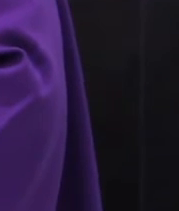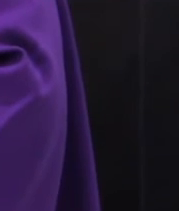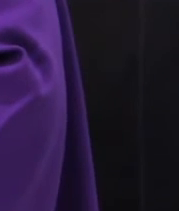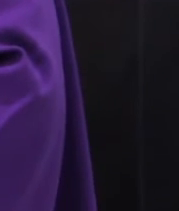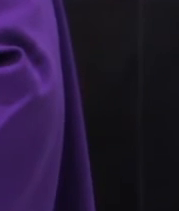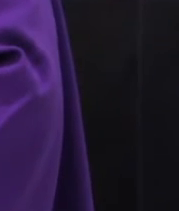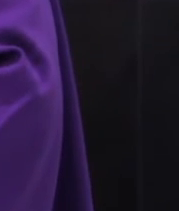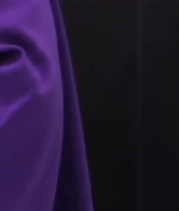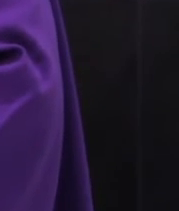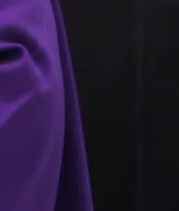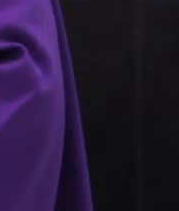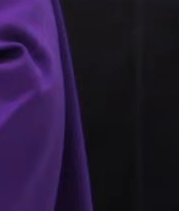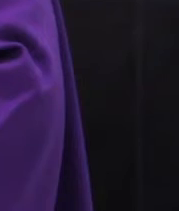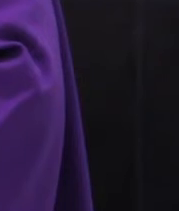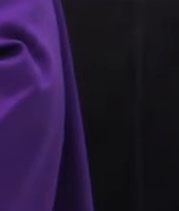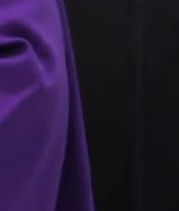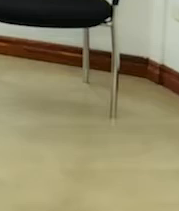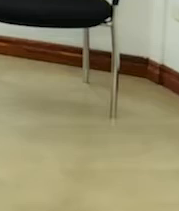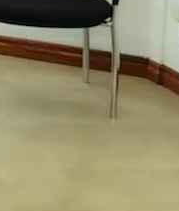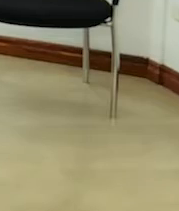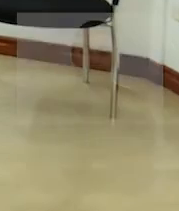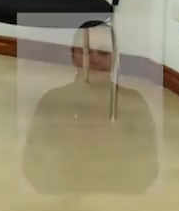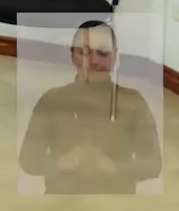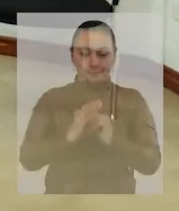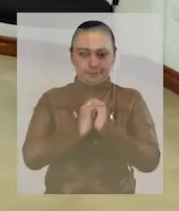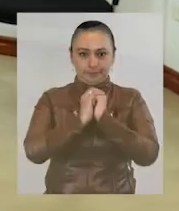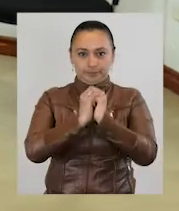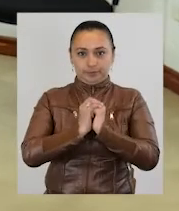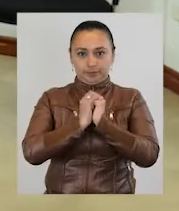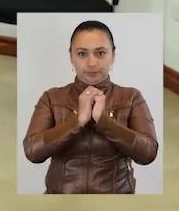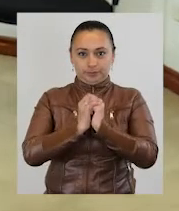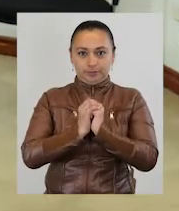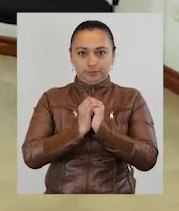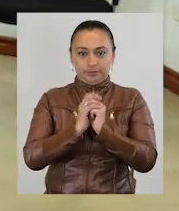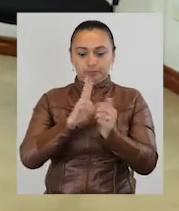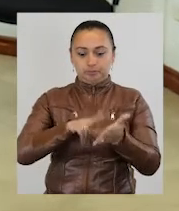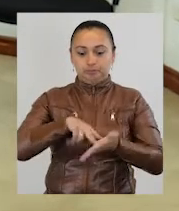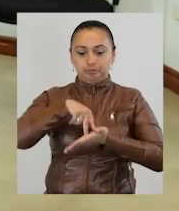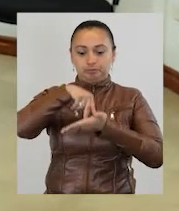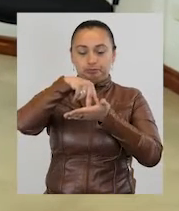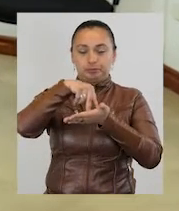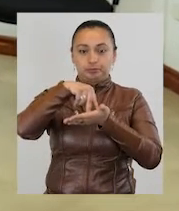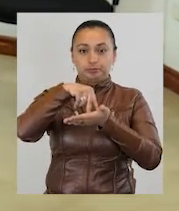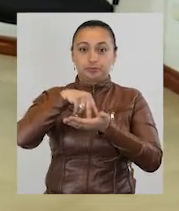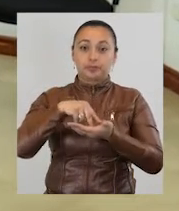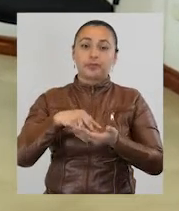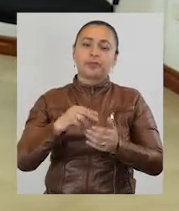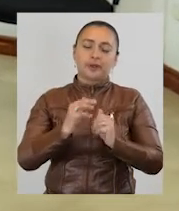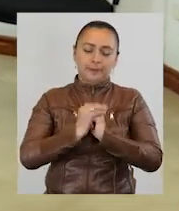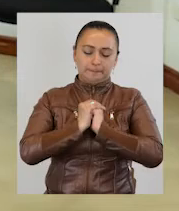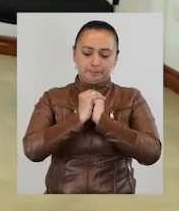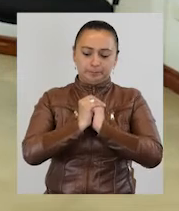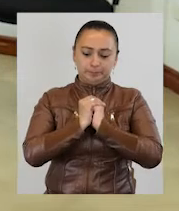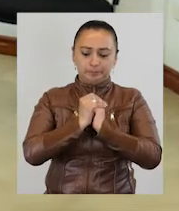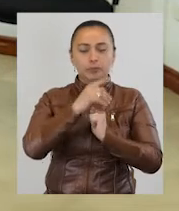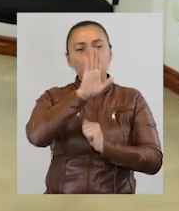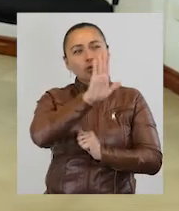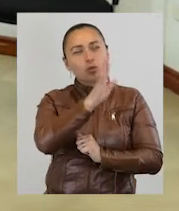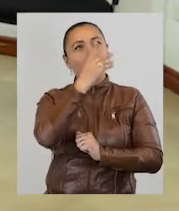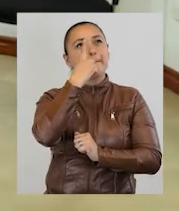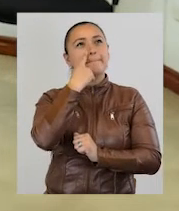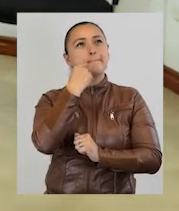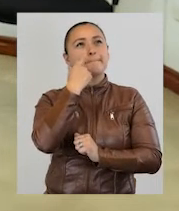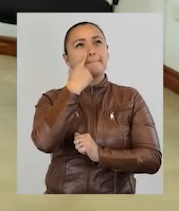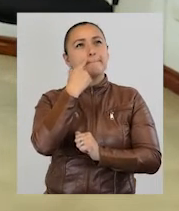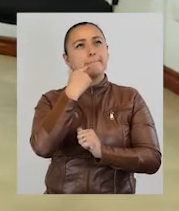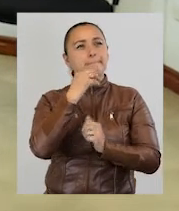Oremos. Señor Padre Santo,